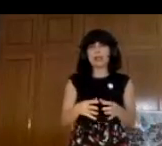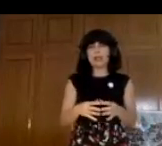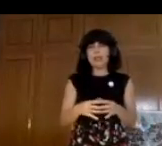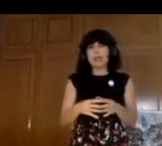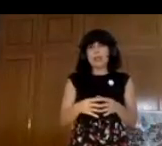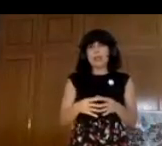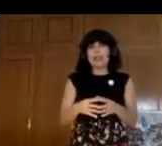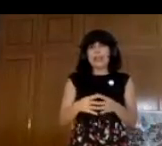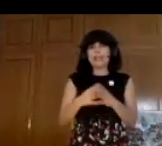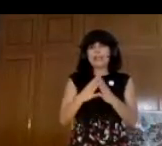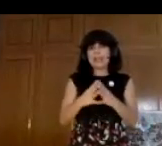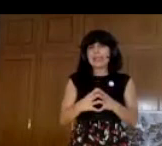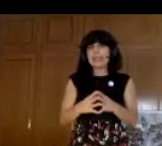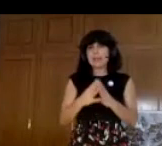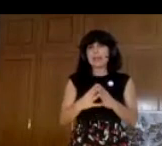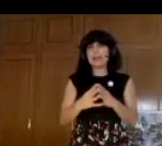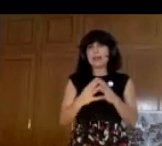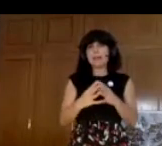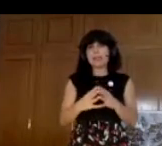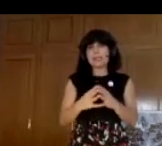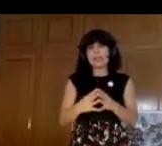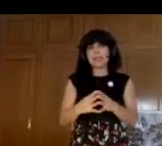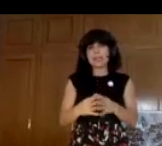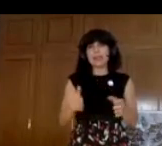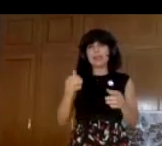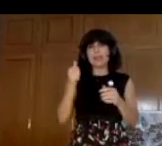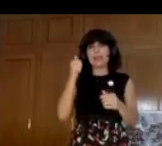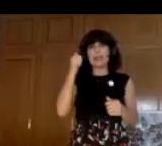online, esa gente también ahora puede ser